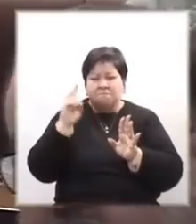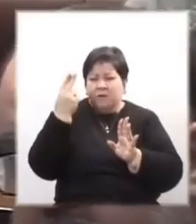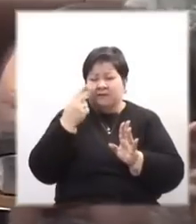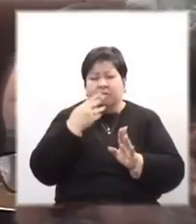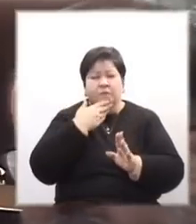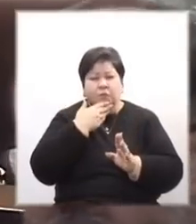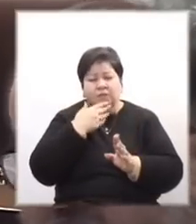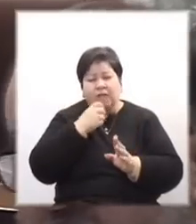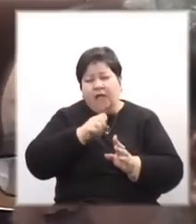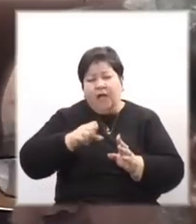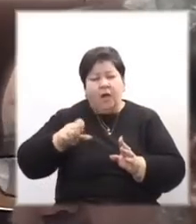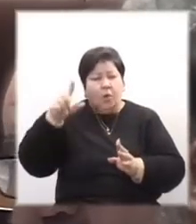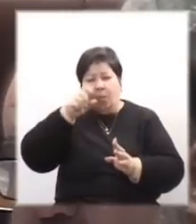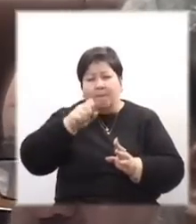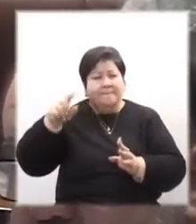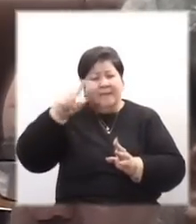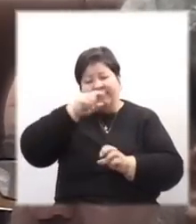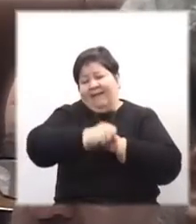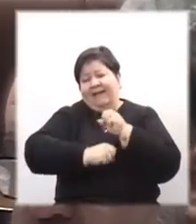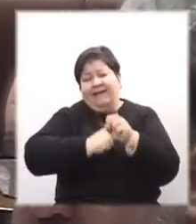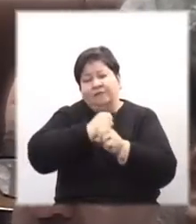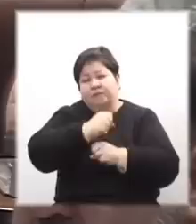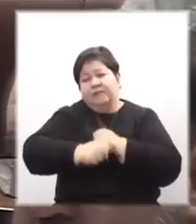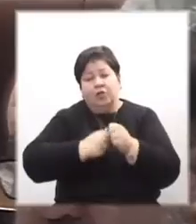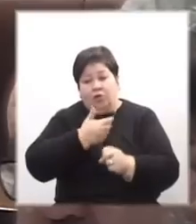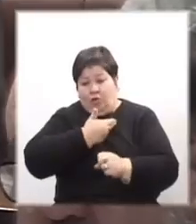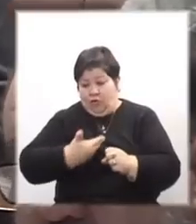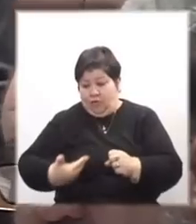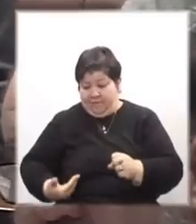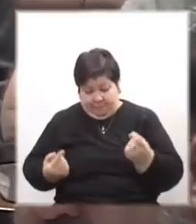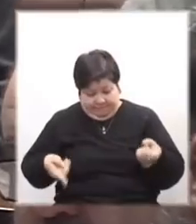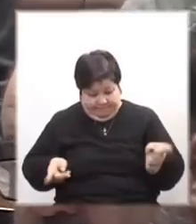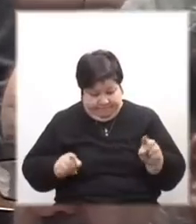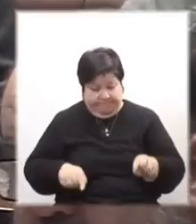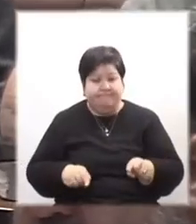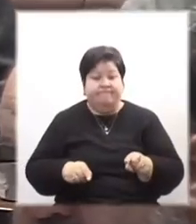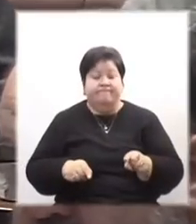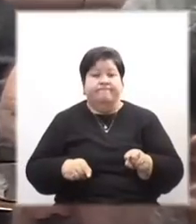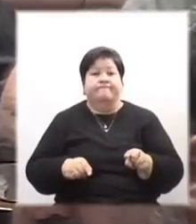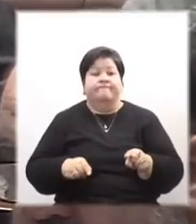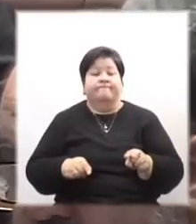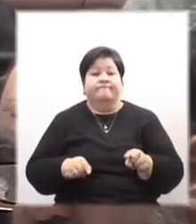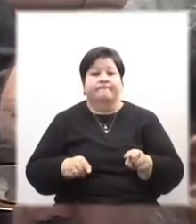dudosas aumentan año tras año desde que inició este periodo de gobierno.